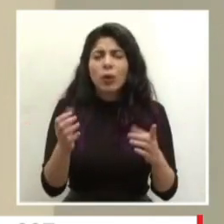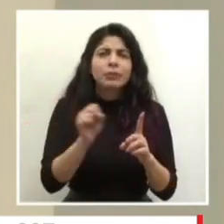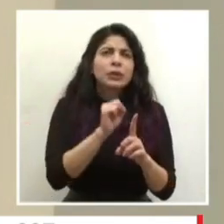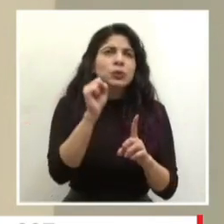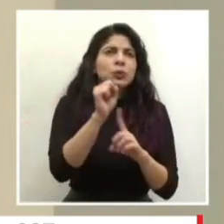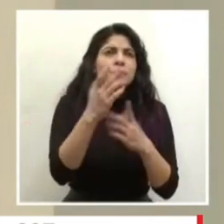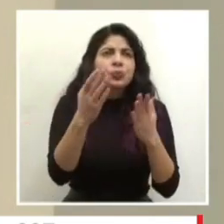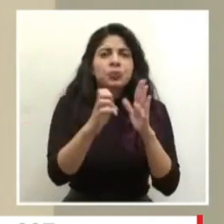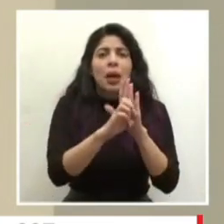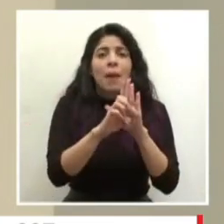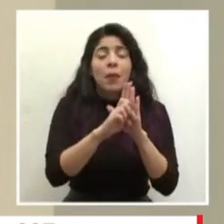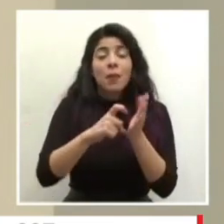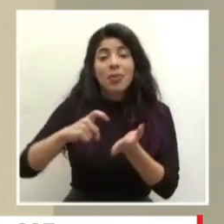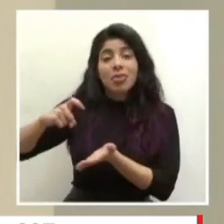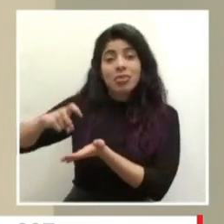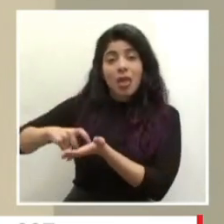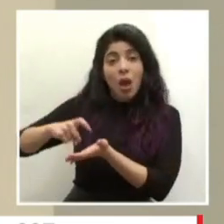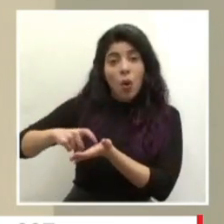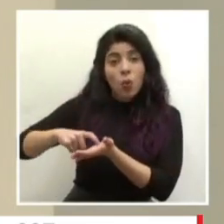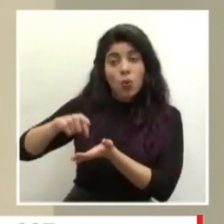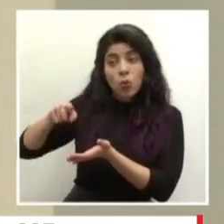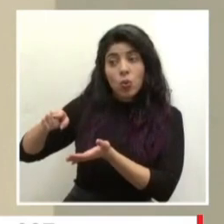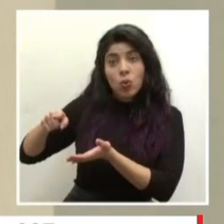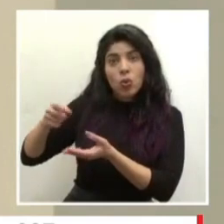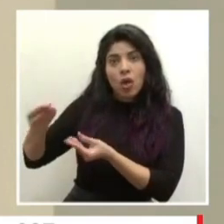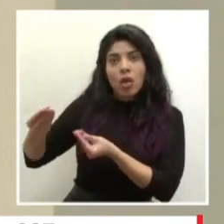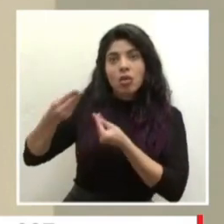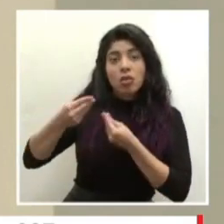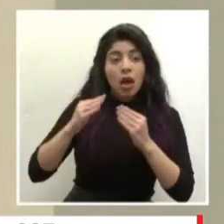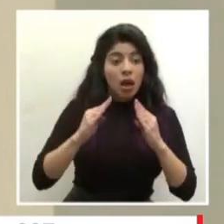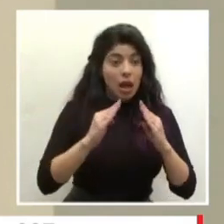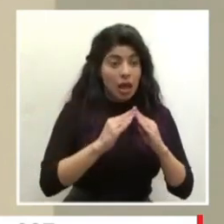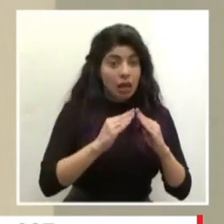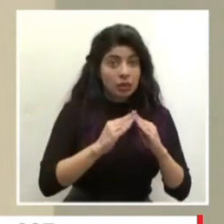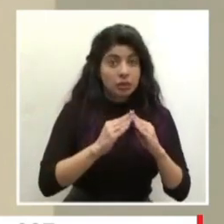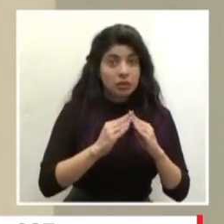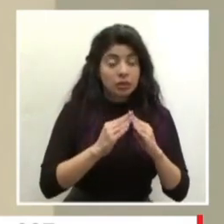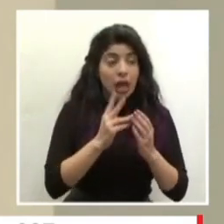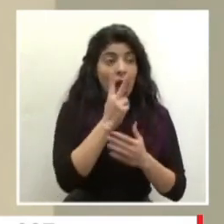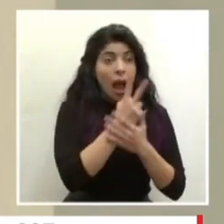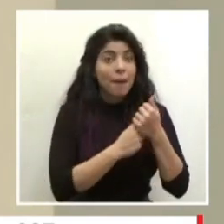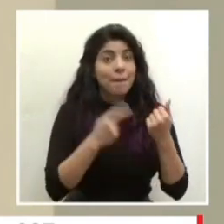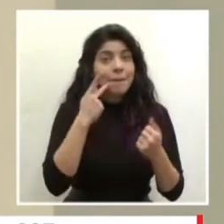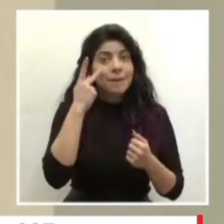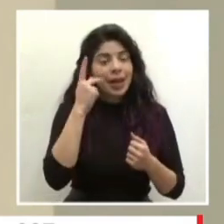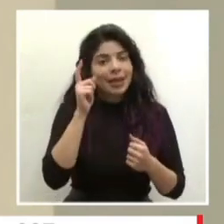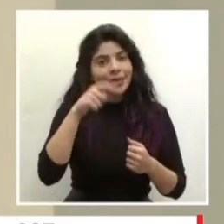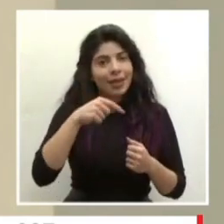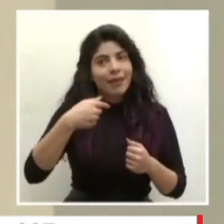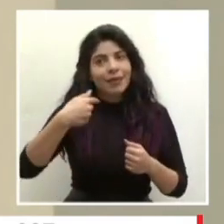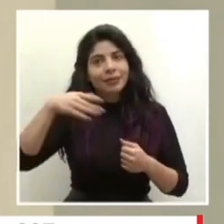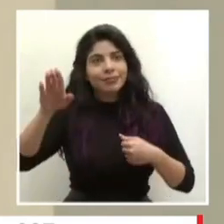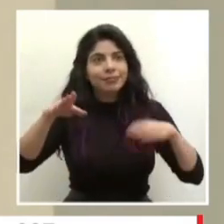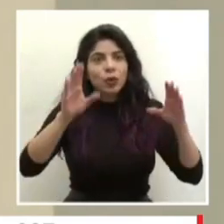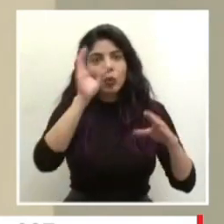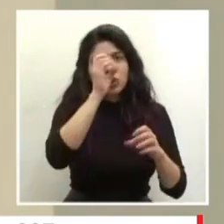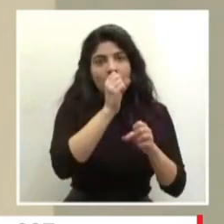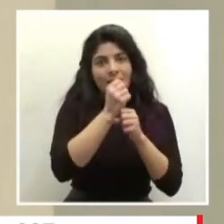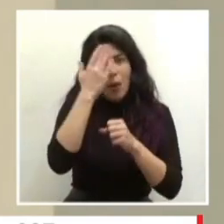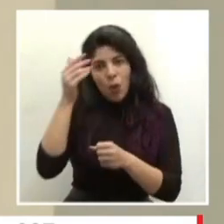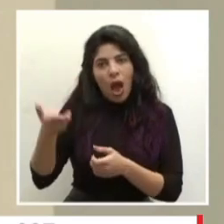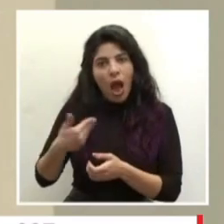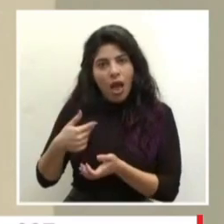ejemplo, del endeudamiento propicia que en los hogares ambos padres tengan que salir a buscar un trabajo,